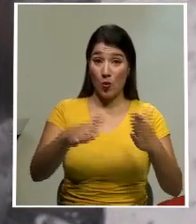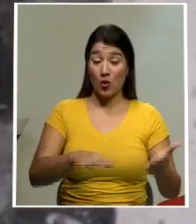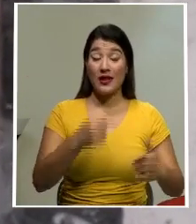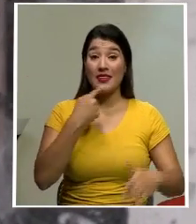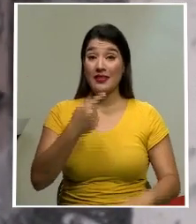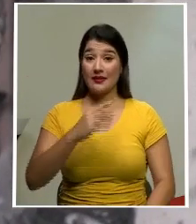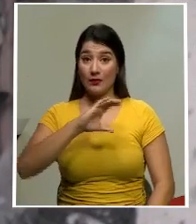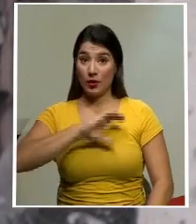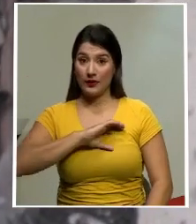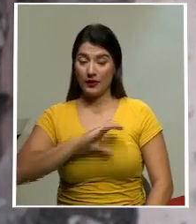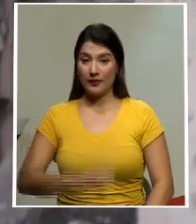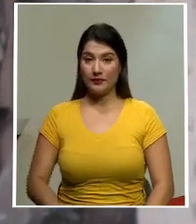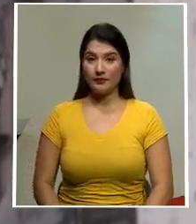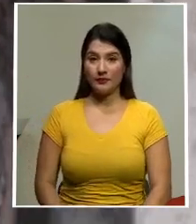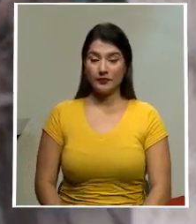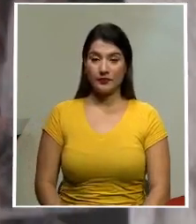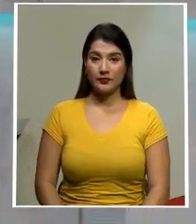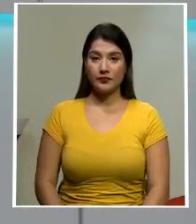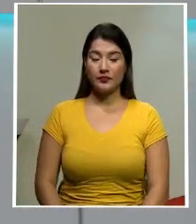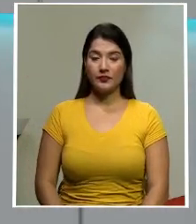ese país.